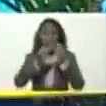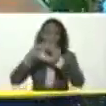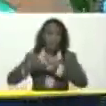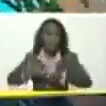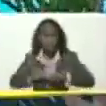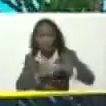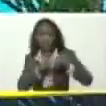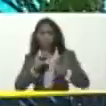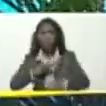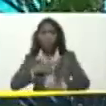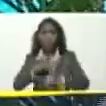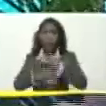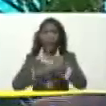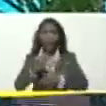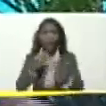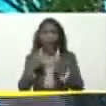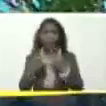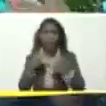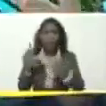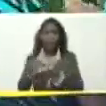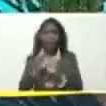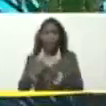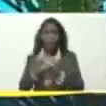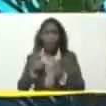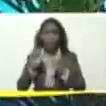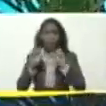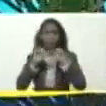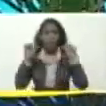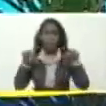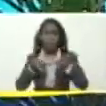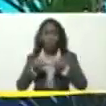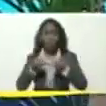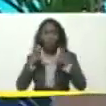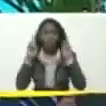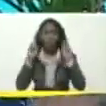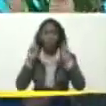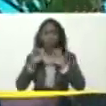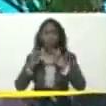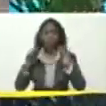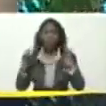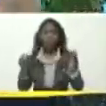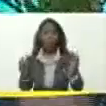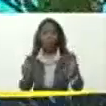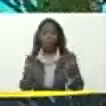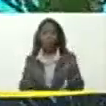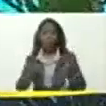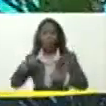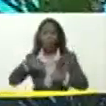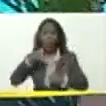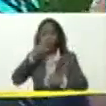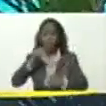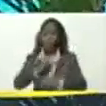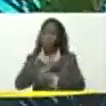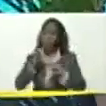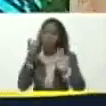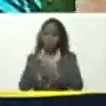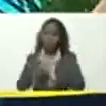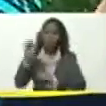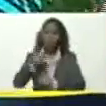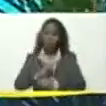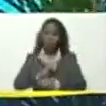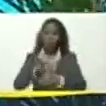para poder tener la Feria del Libro en situación de pandemia, pero que este año sí definitivamente lo